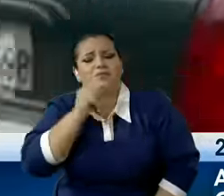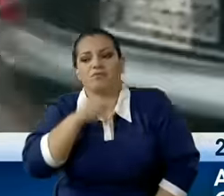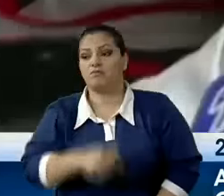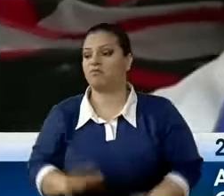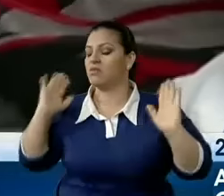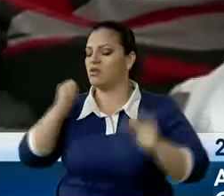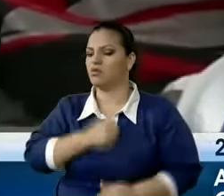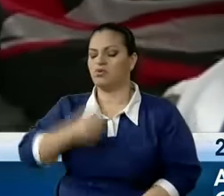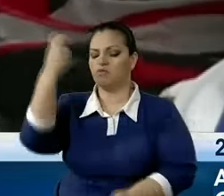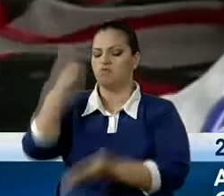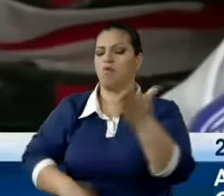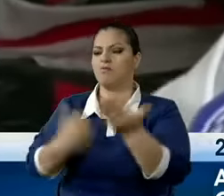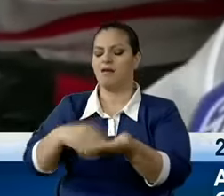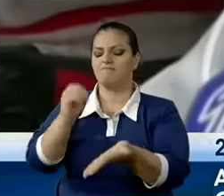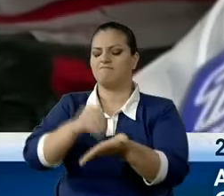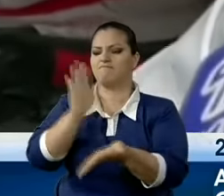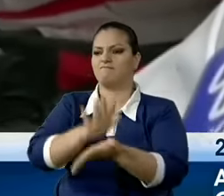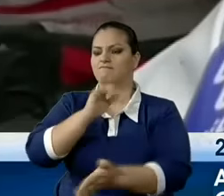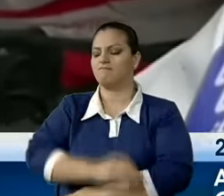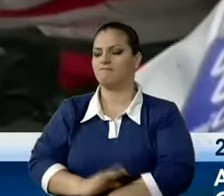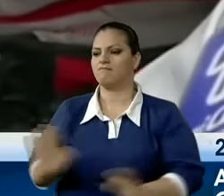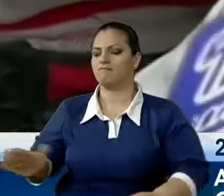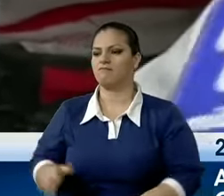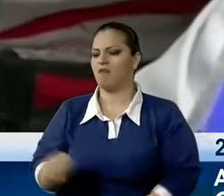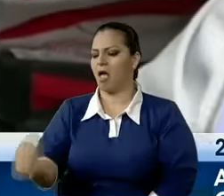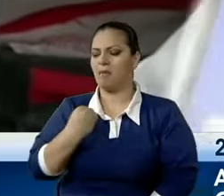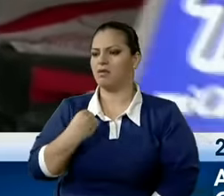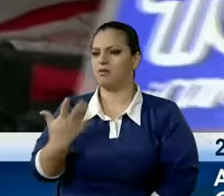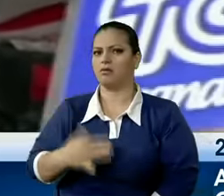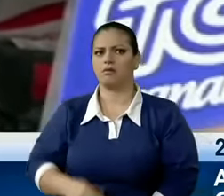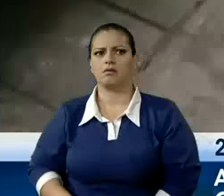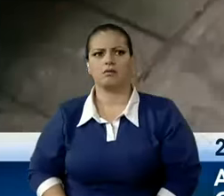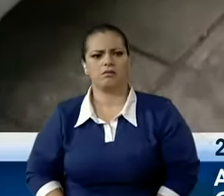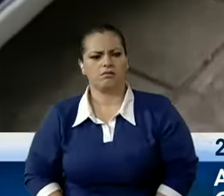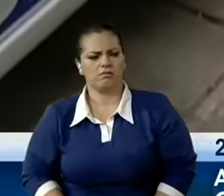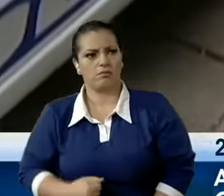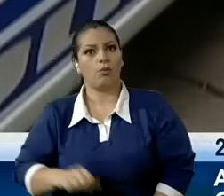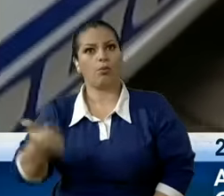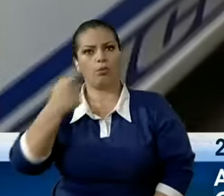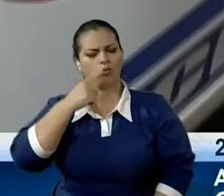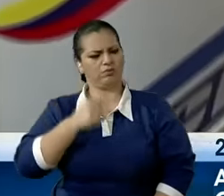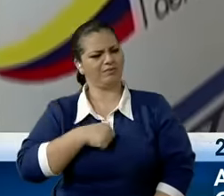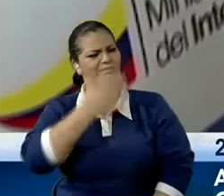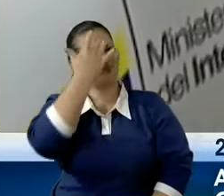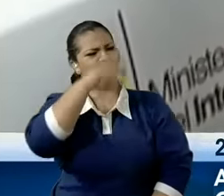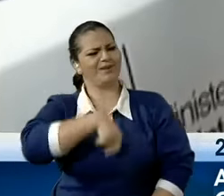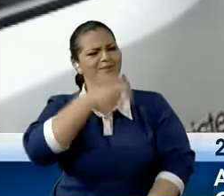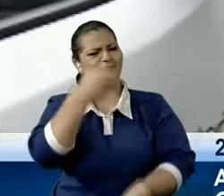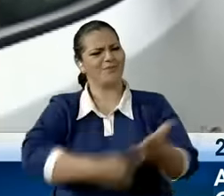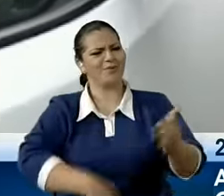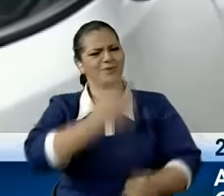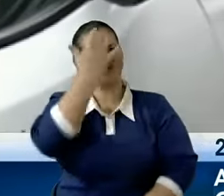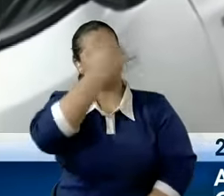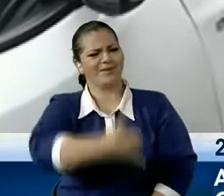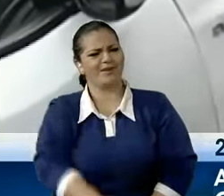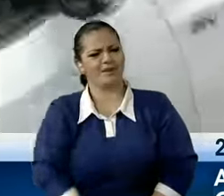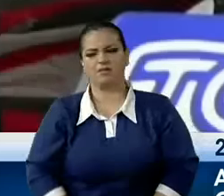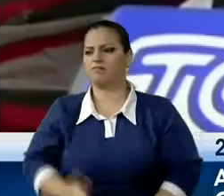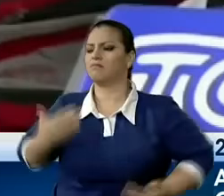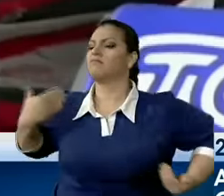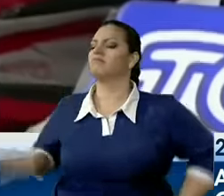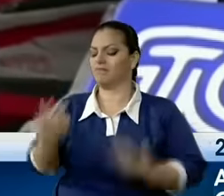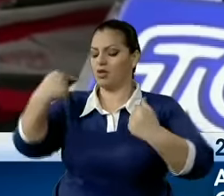carro y estaba otro carro estacionado. Digo, viste, sí, ¿por qué no le hacen la multa? Le digo así. A ver, señor, usted no me va a decir lo que yo tengo que hacer, lo